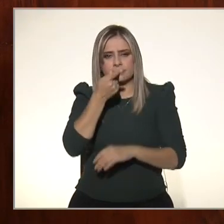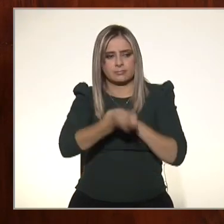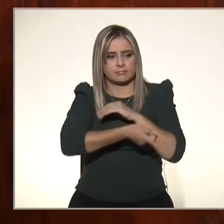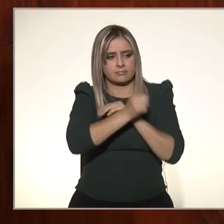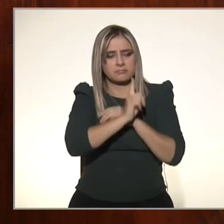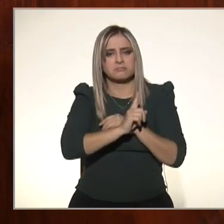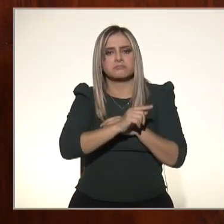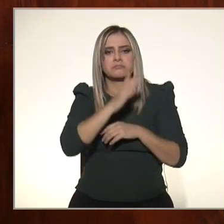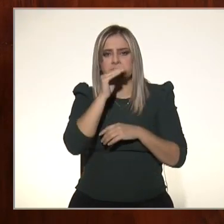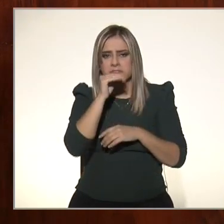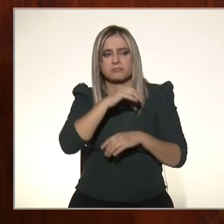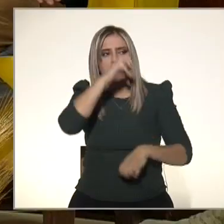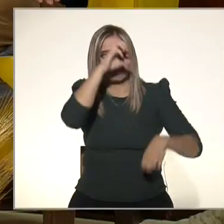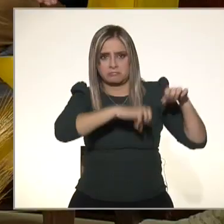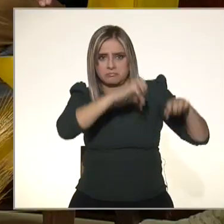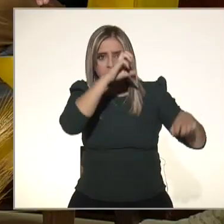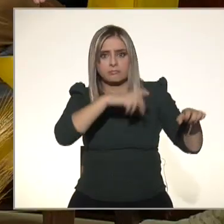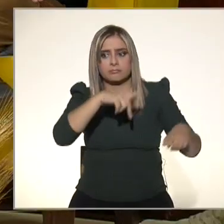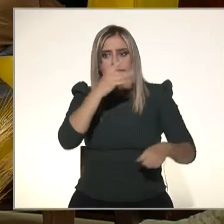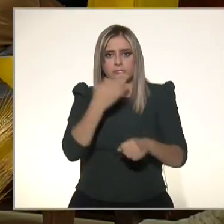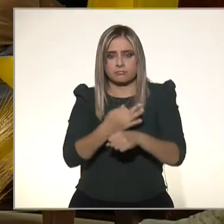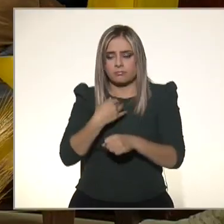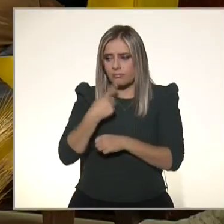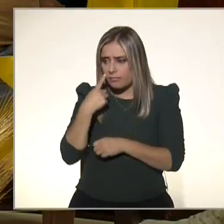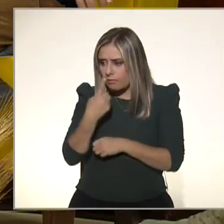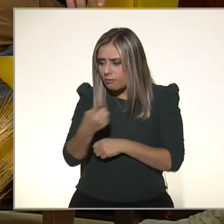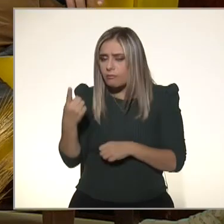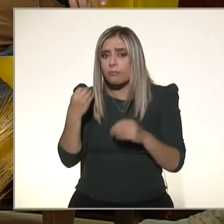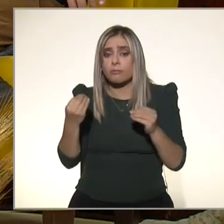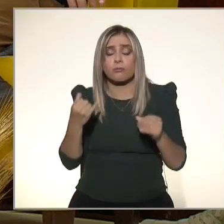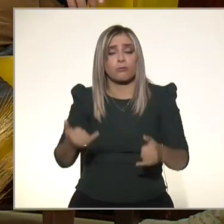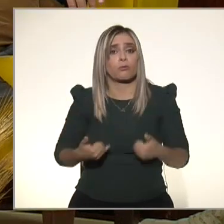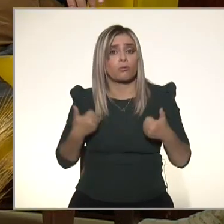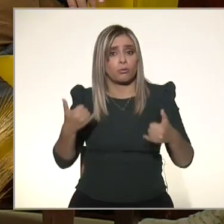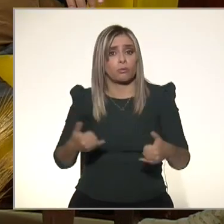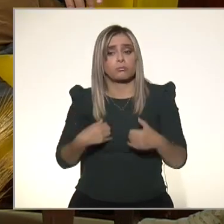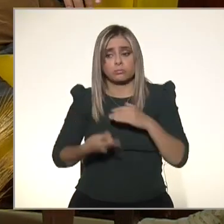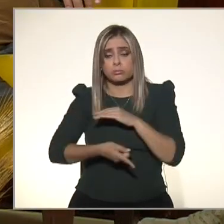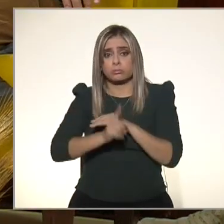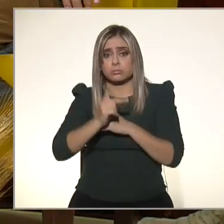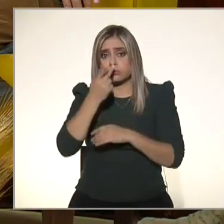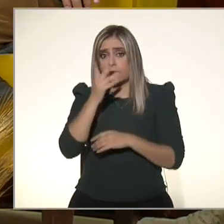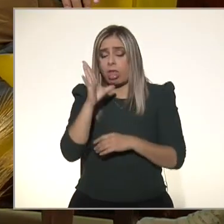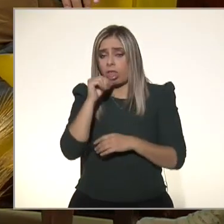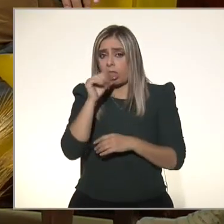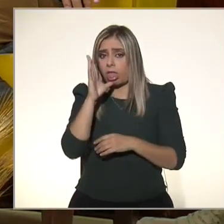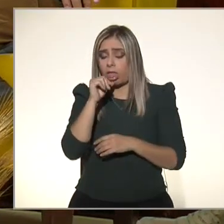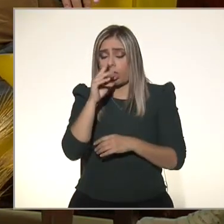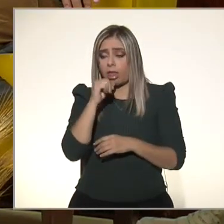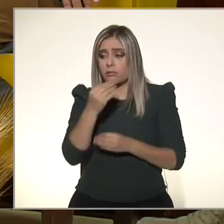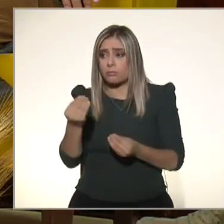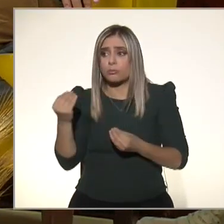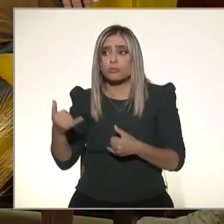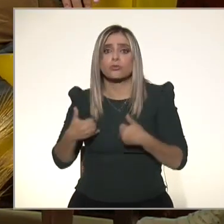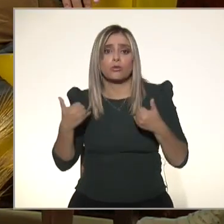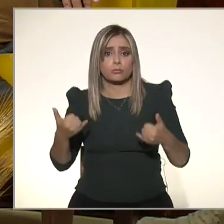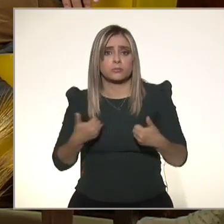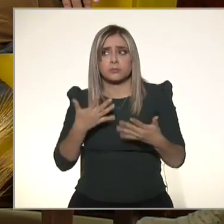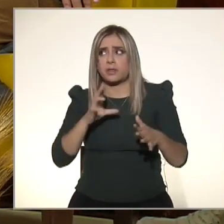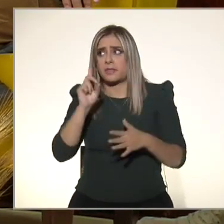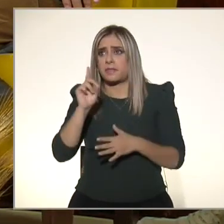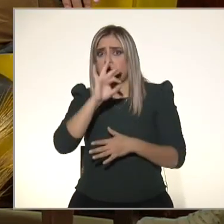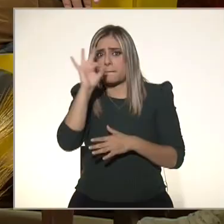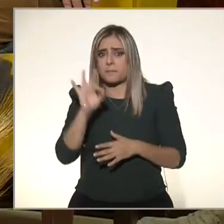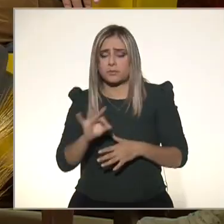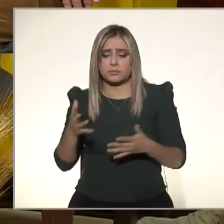gente adulta, pero hoy día muchos jóvenes, gente joven empieza a tener problemas de disfunciones sexuales. Como un